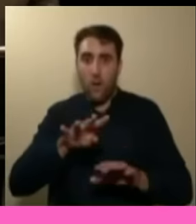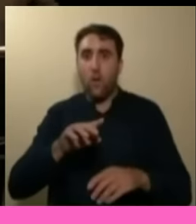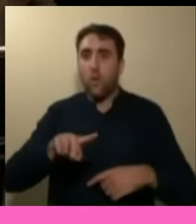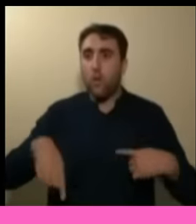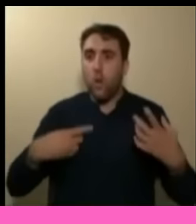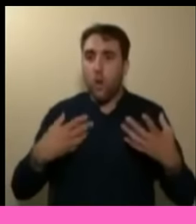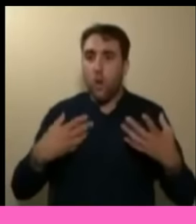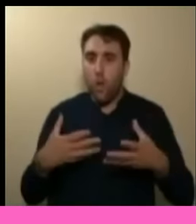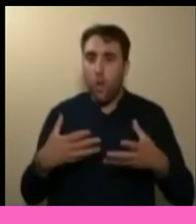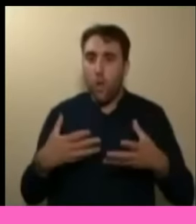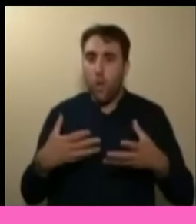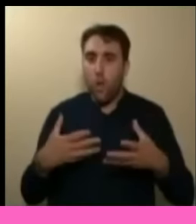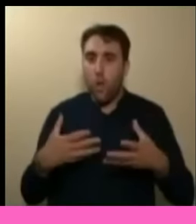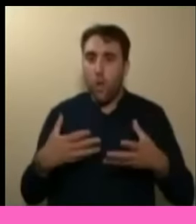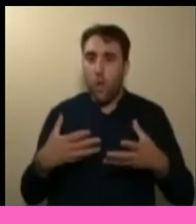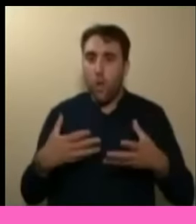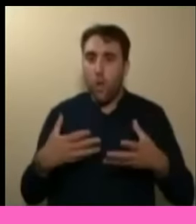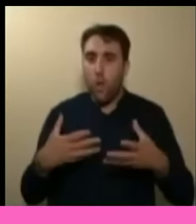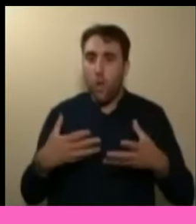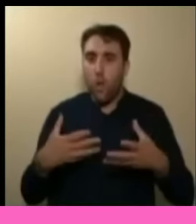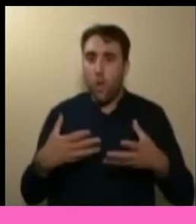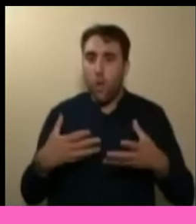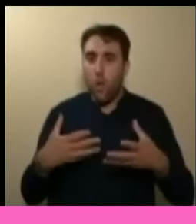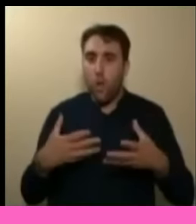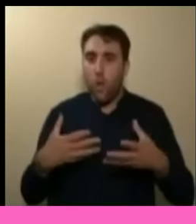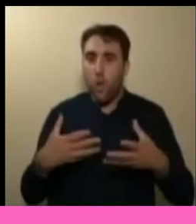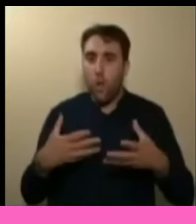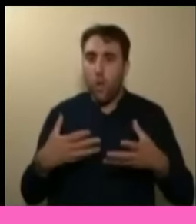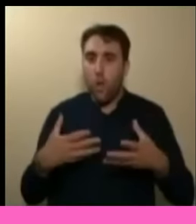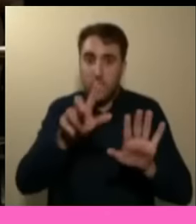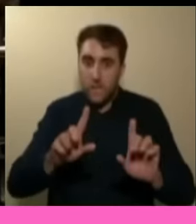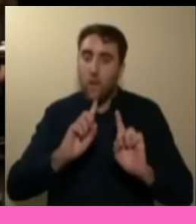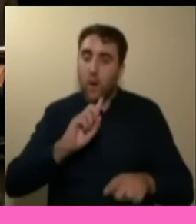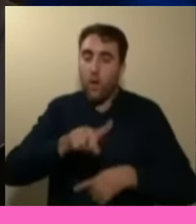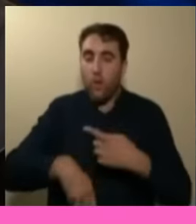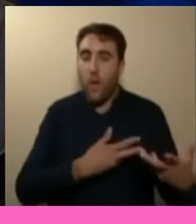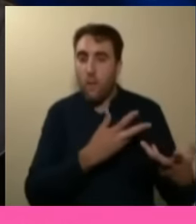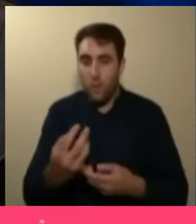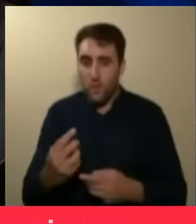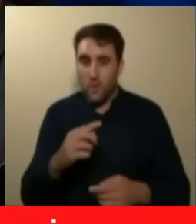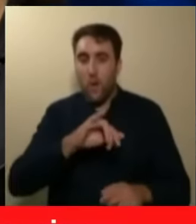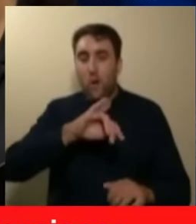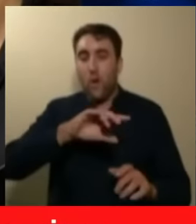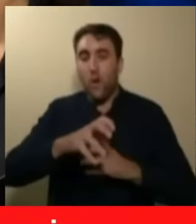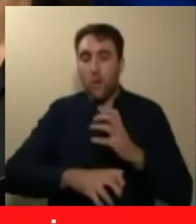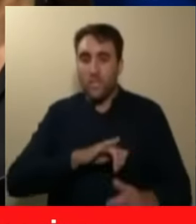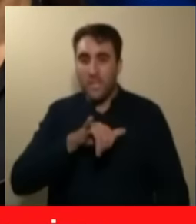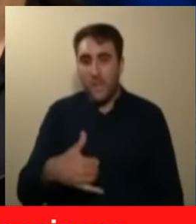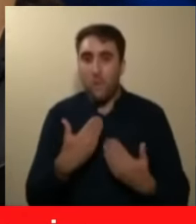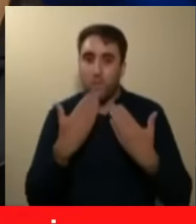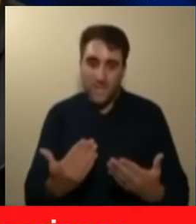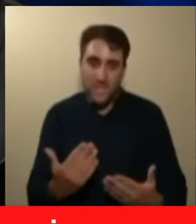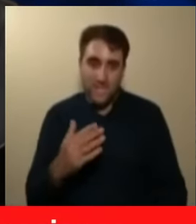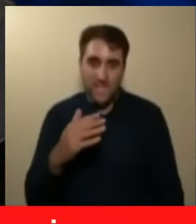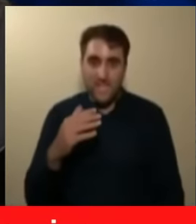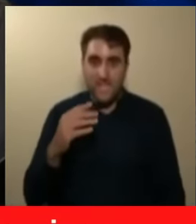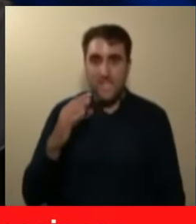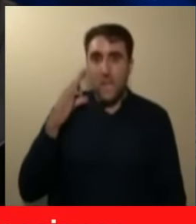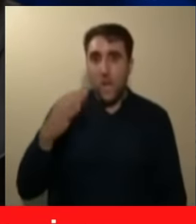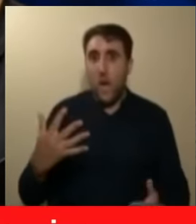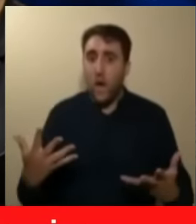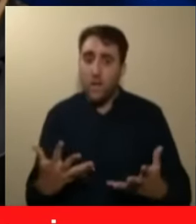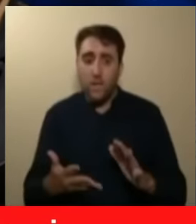y el 27 vamos todos por la celeste también. Muchas gracias y buenas noches. Gracias, senador. Muy bien, Evelyn, de esta forma